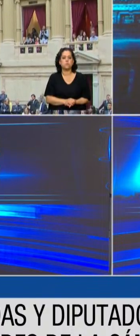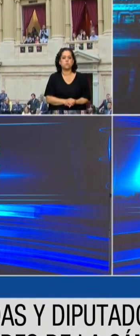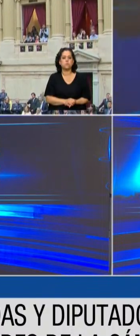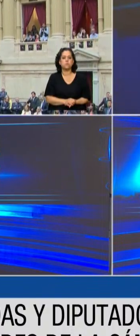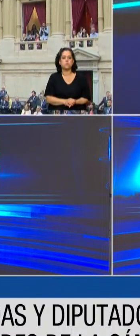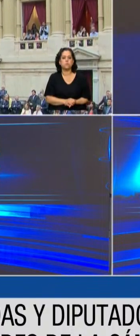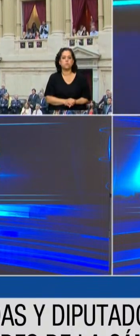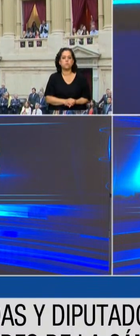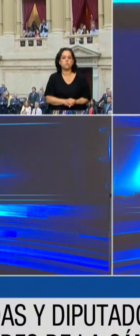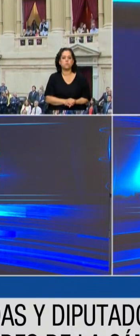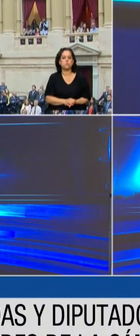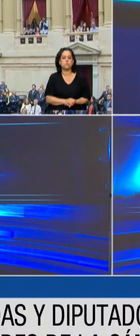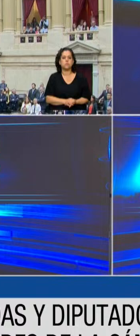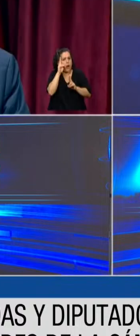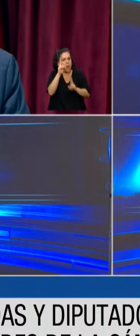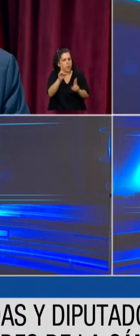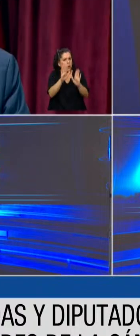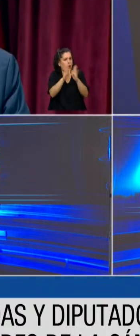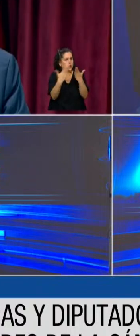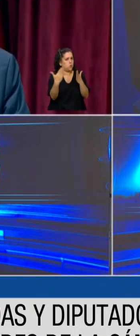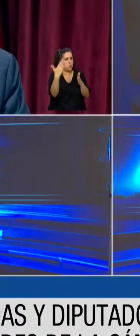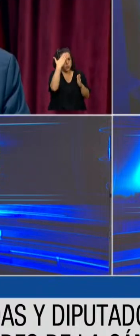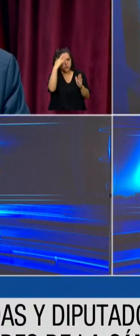con el capítulo de las